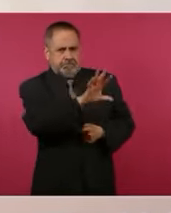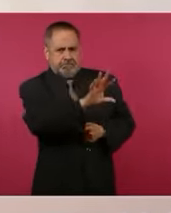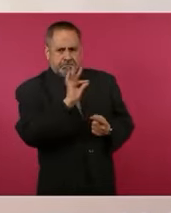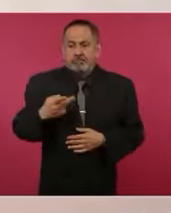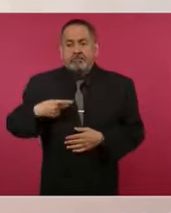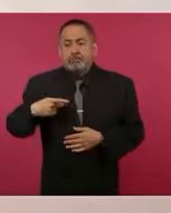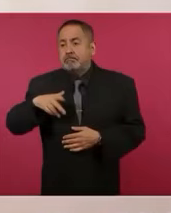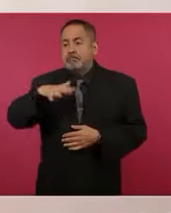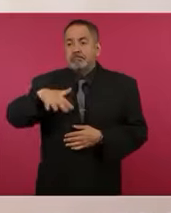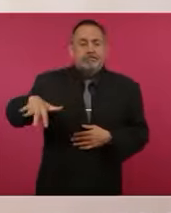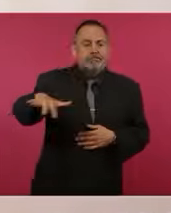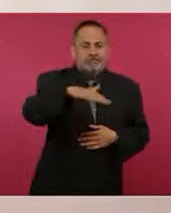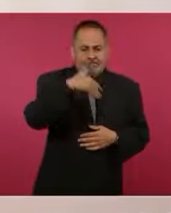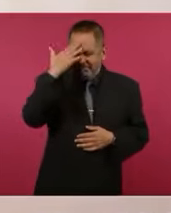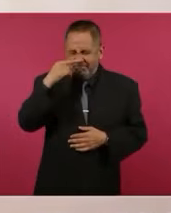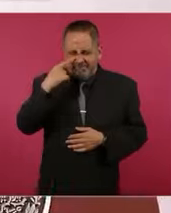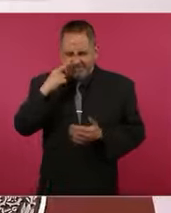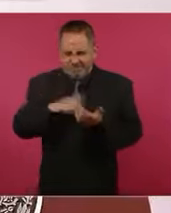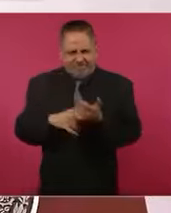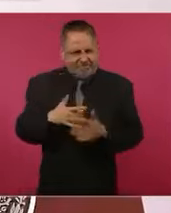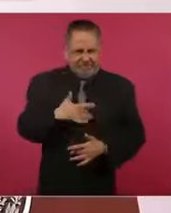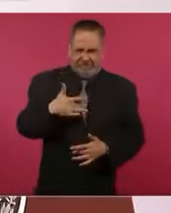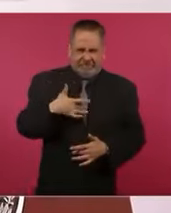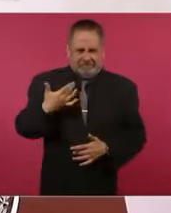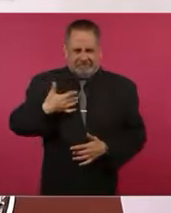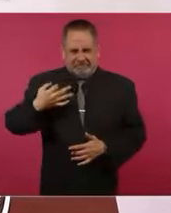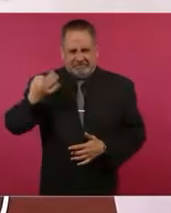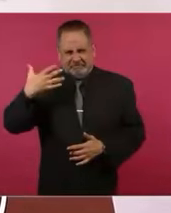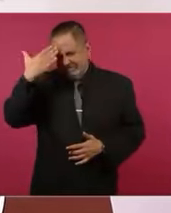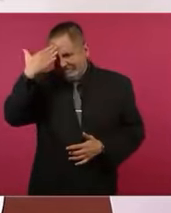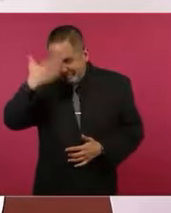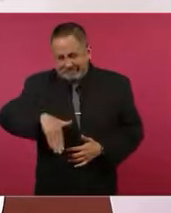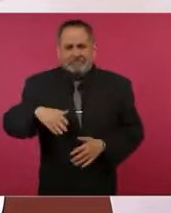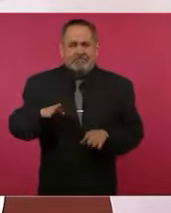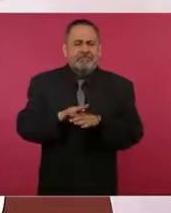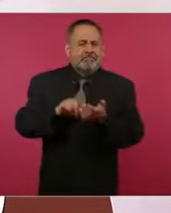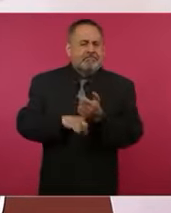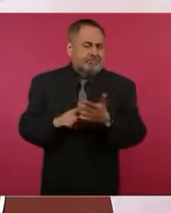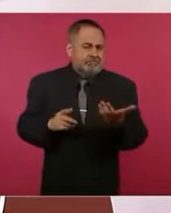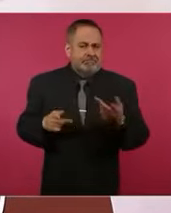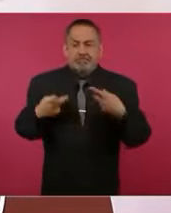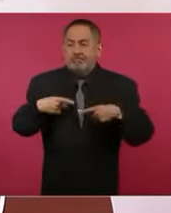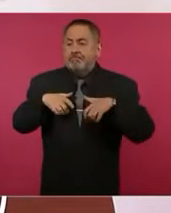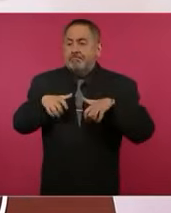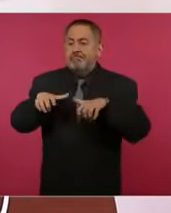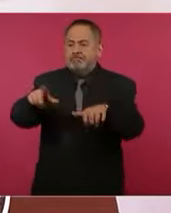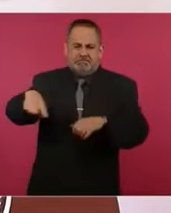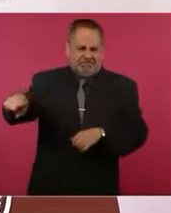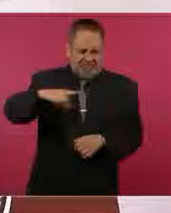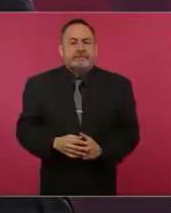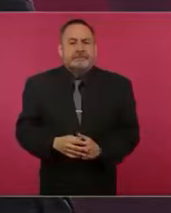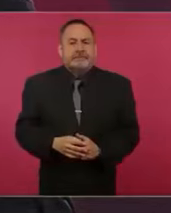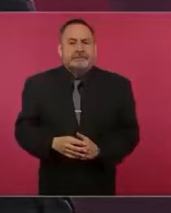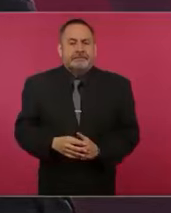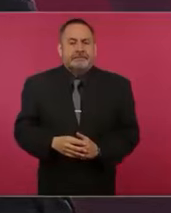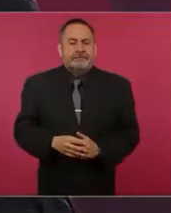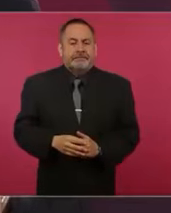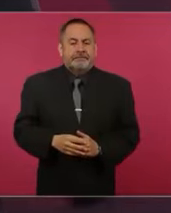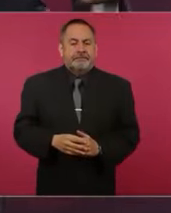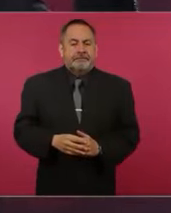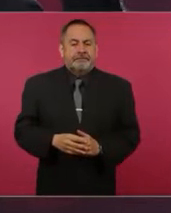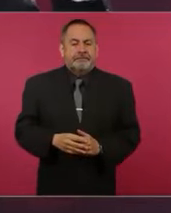un instinto certero, el pueblo es inteligente